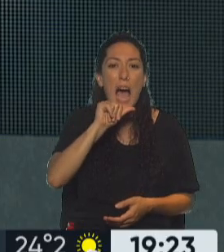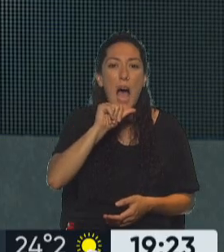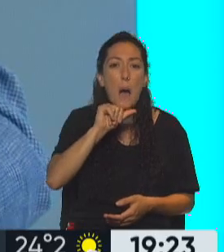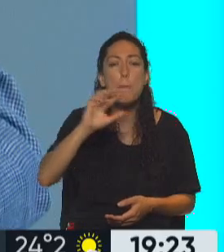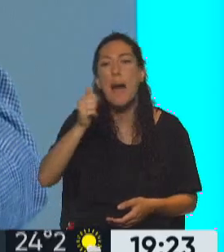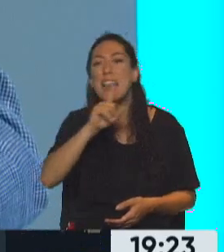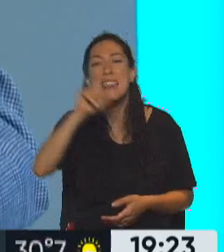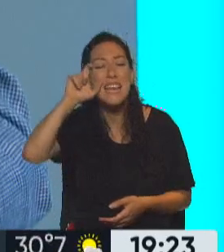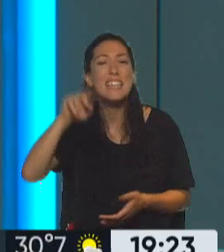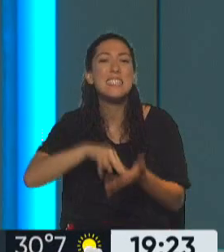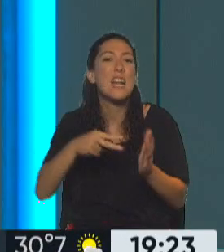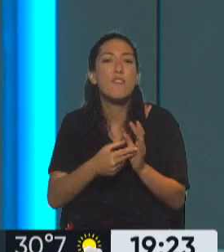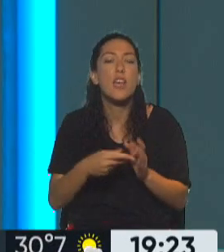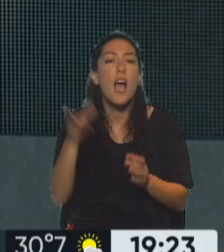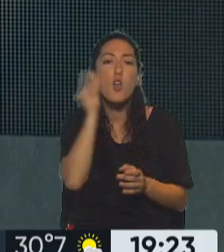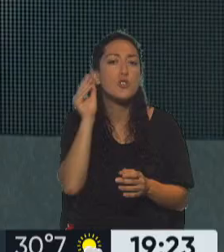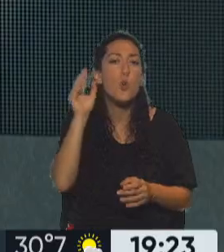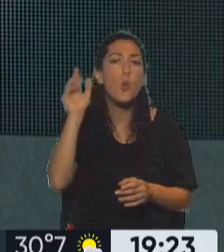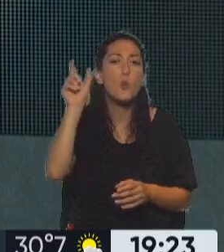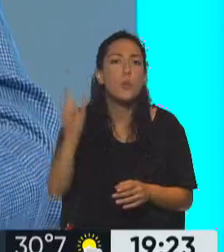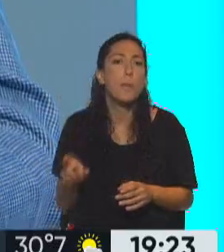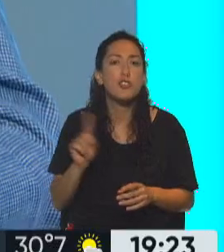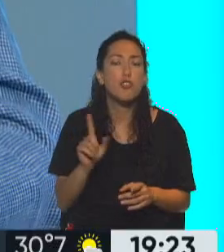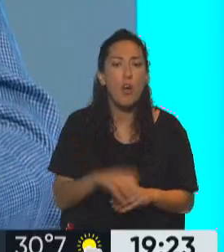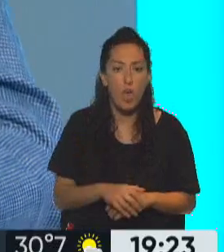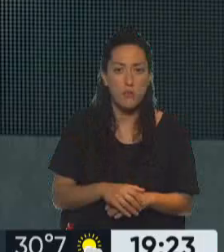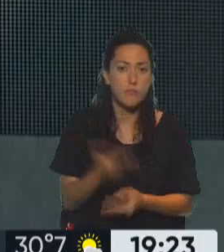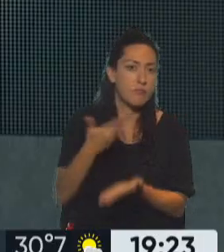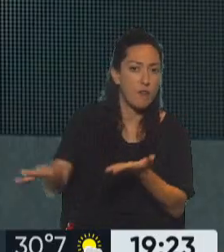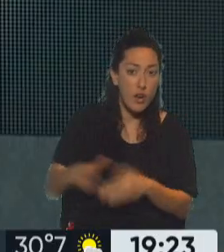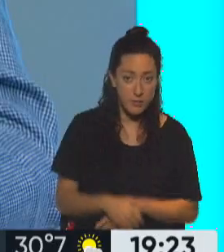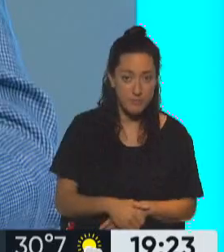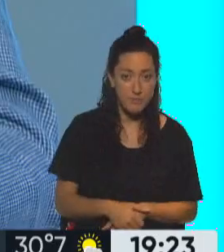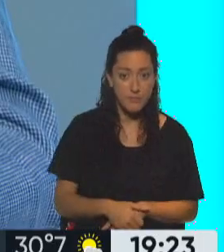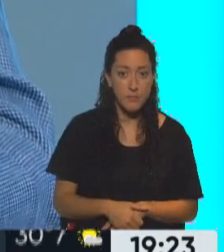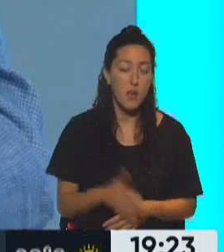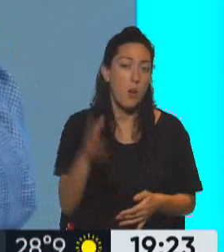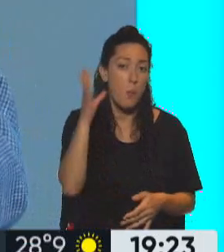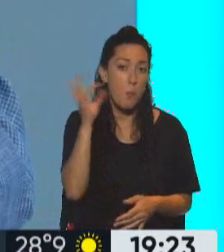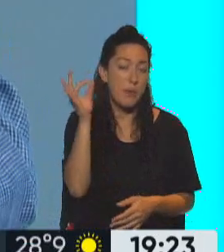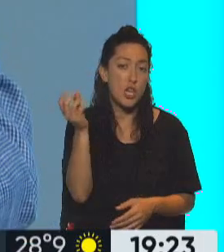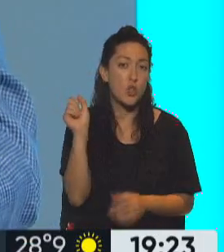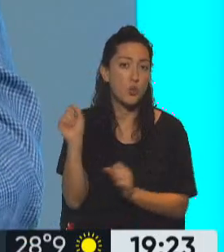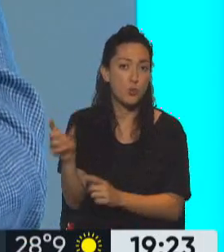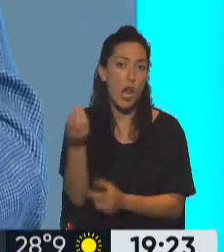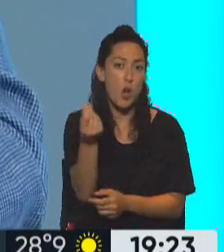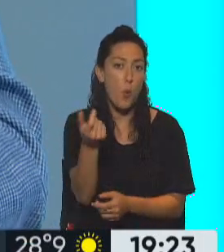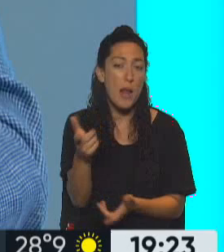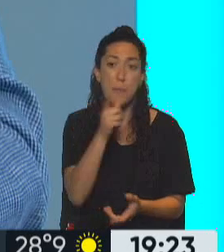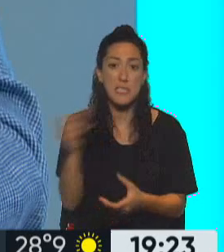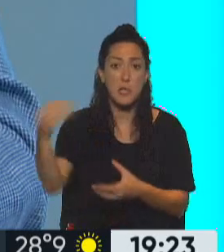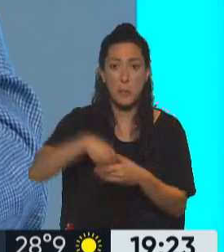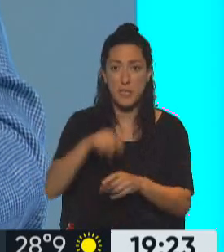sin escucharla no te tengo en cuenta no te escucho y no te tengo en cuenta como si no fuera un